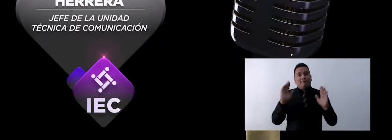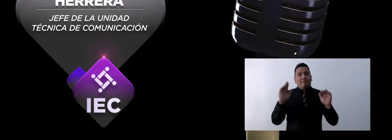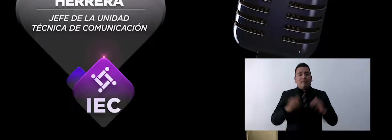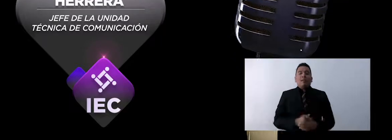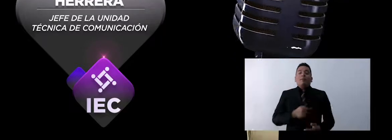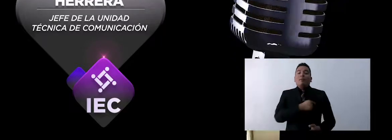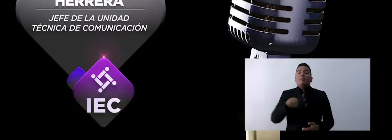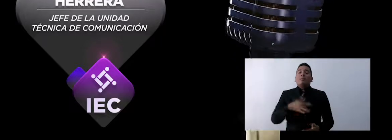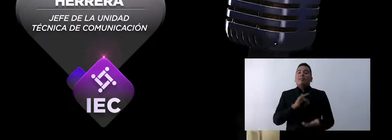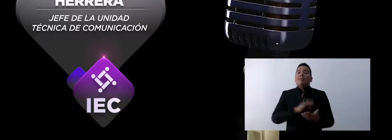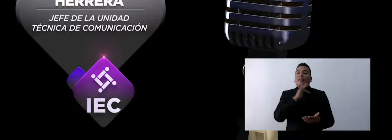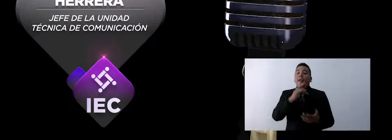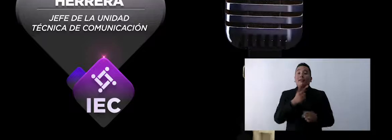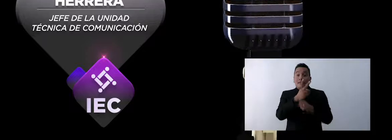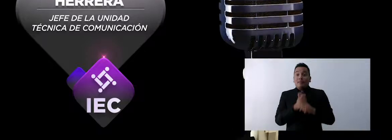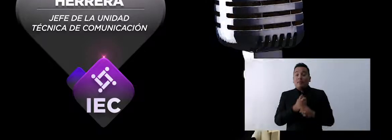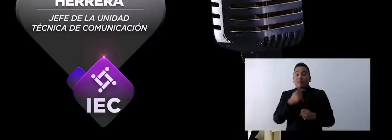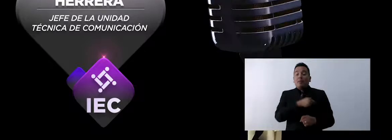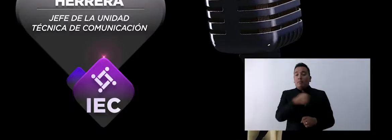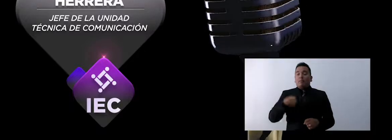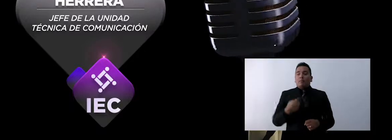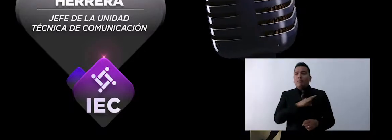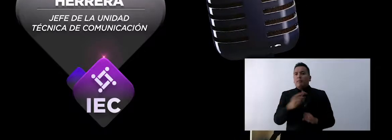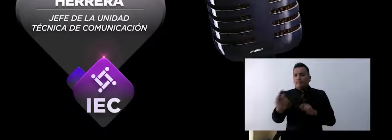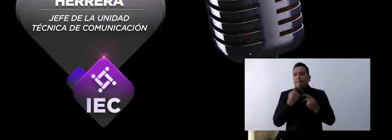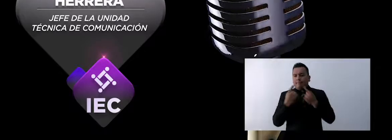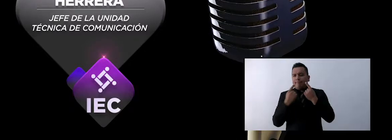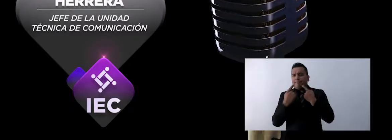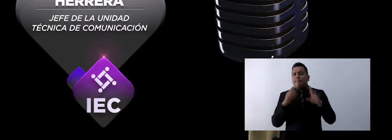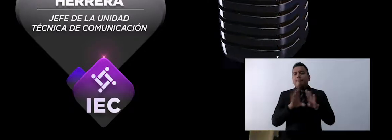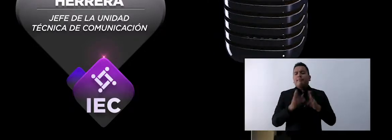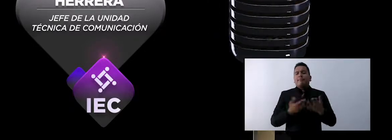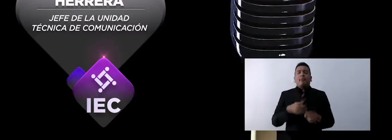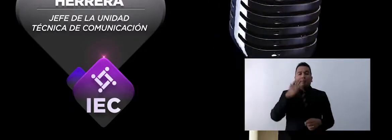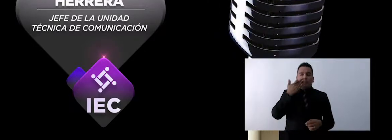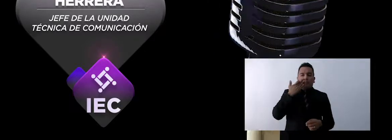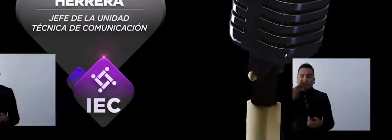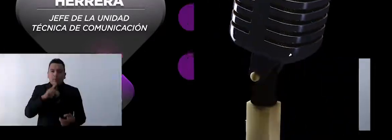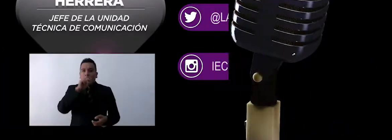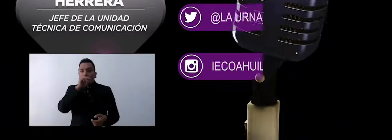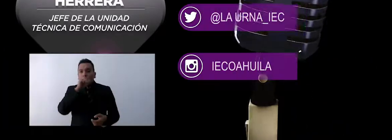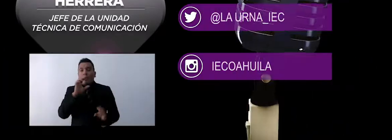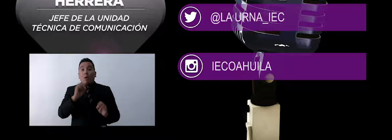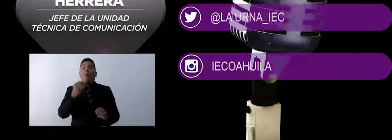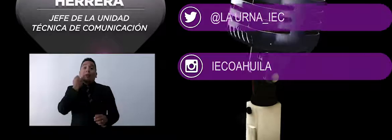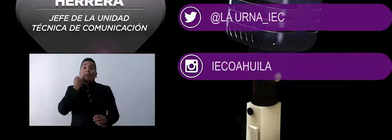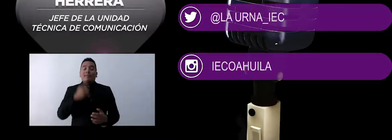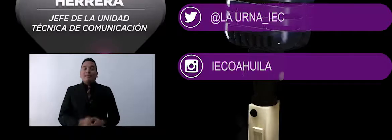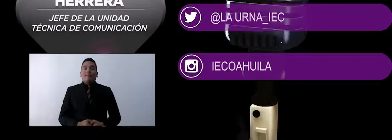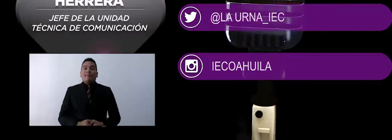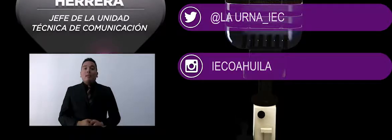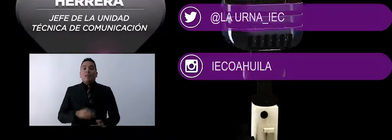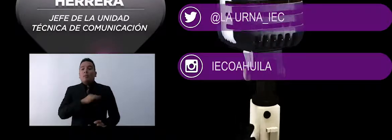como nos despedimos, no sin antes agradecerles, y les queremos invitar a mantener contacto a través de nuestras vías de Facebook, Twitter